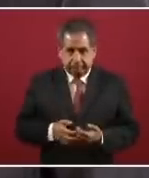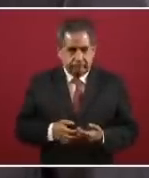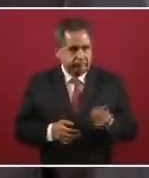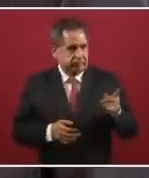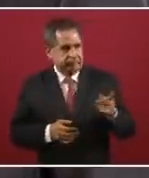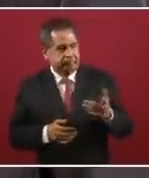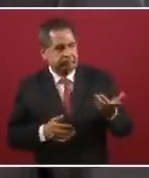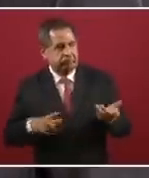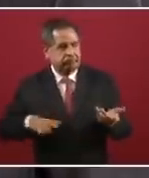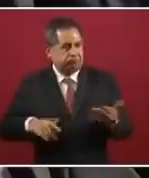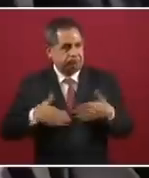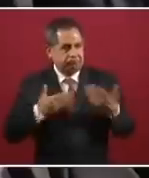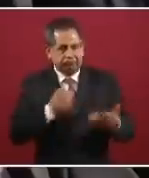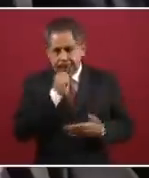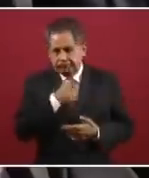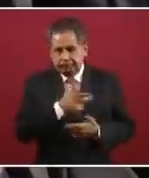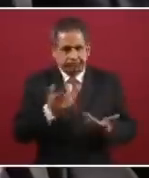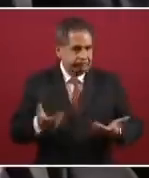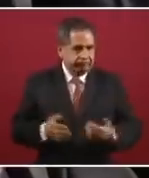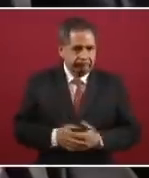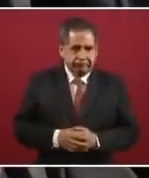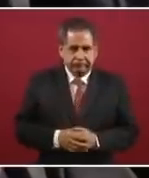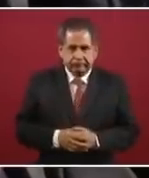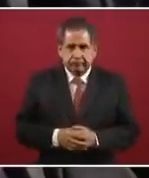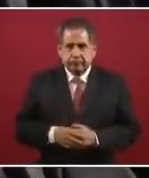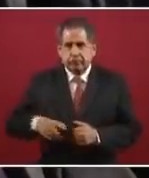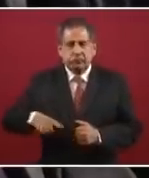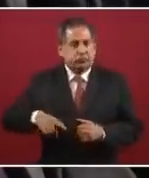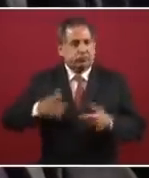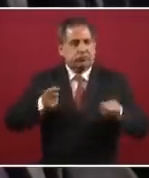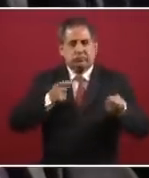autoridad moral el gobierno.